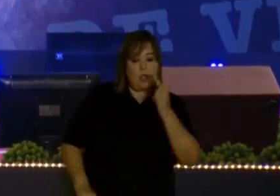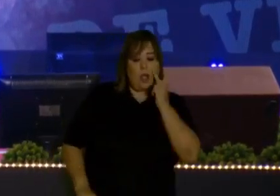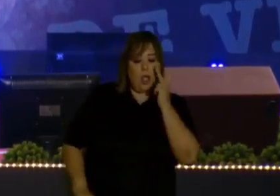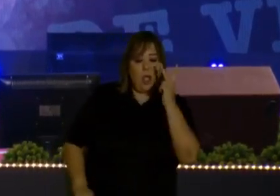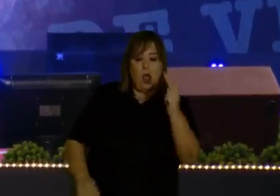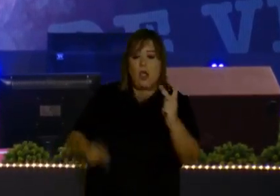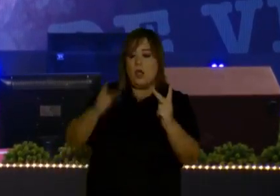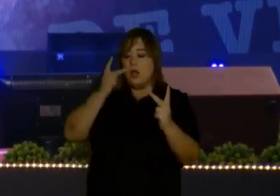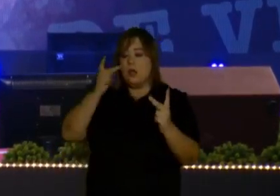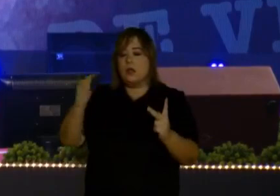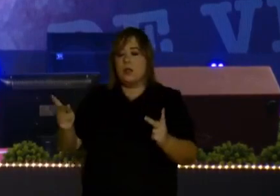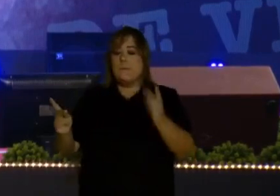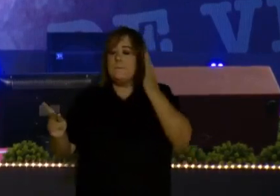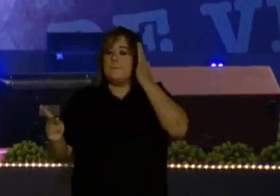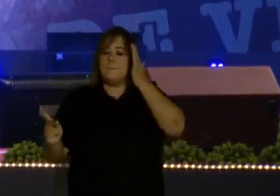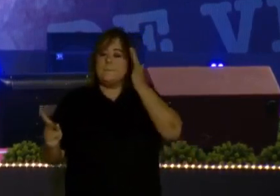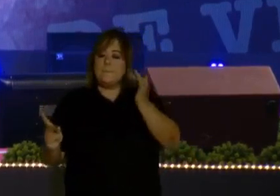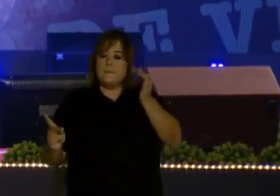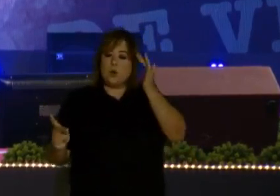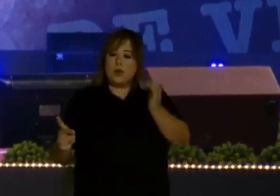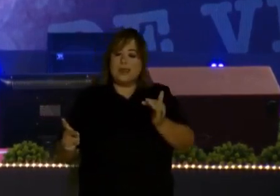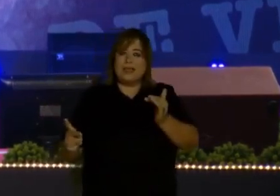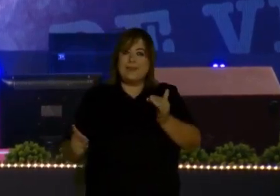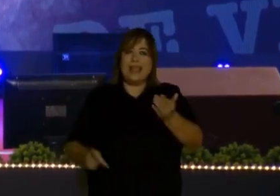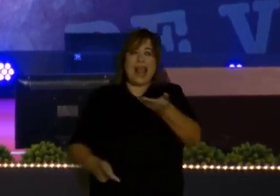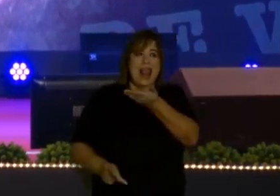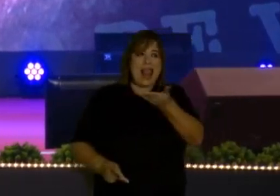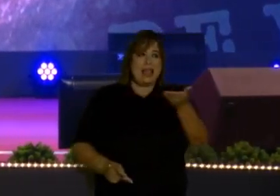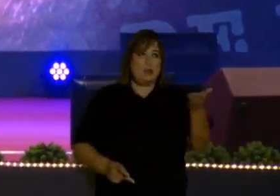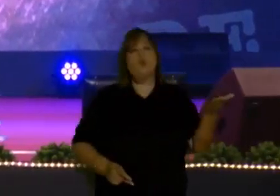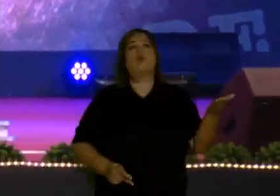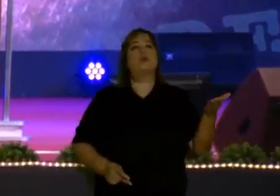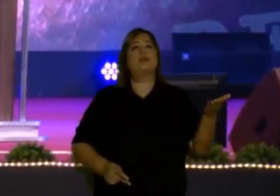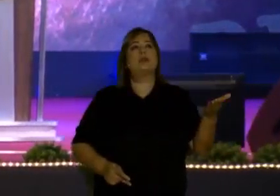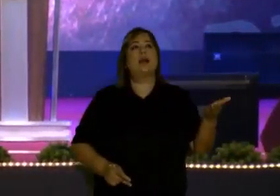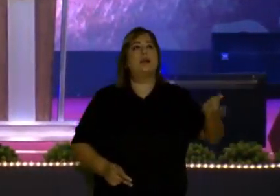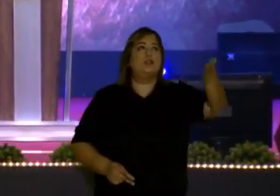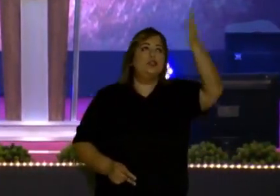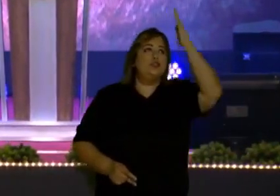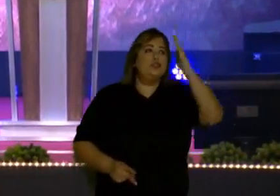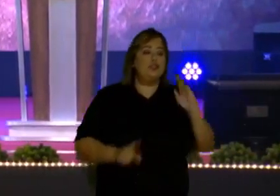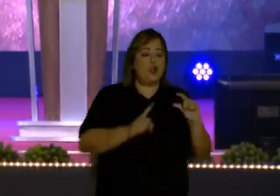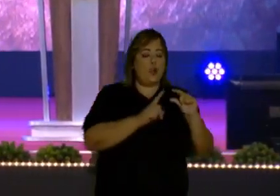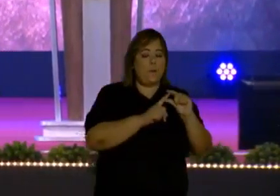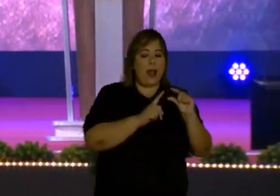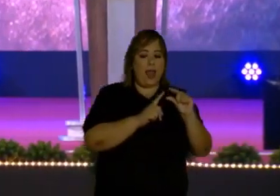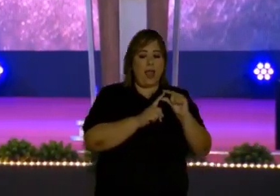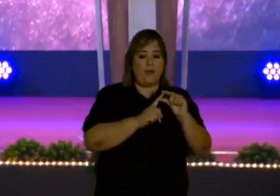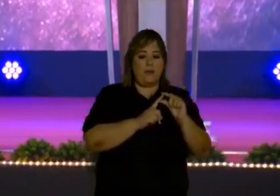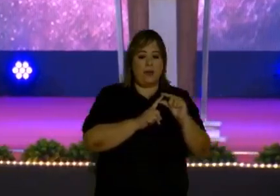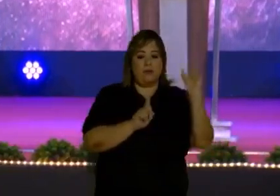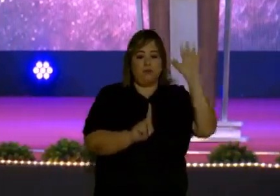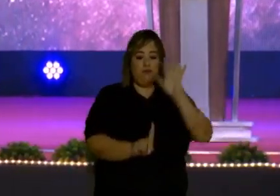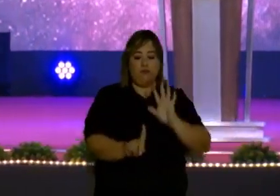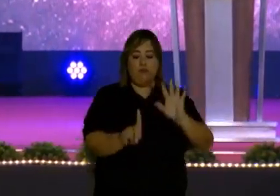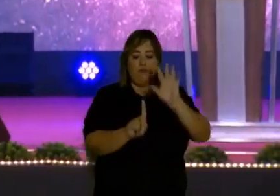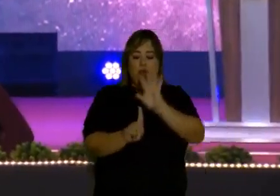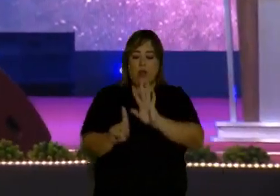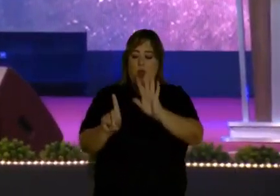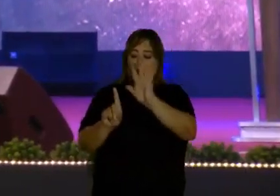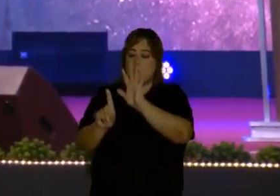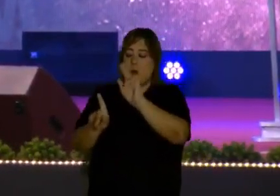y estas señales seguirán. No me hables de tu gran conocimiento. Dime de lo que te está